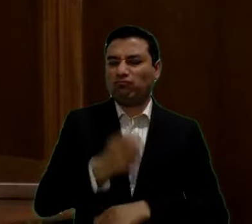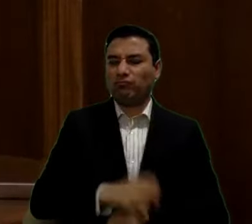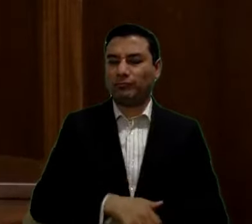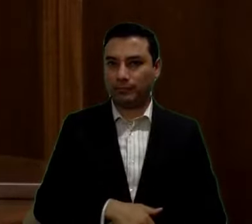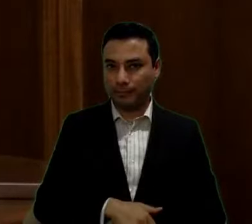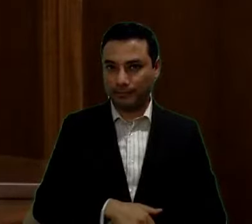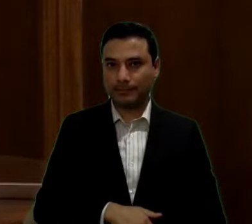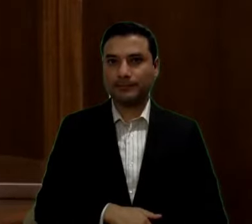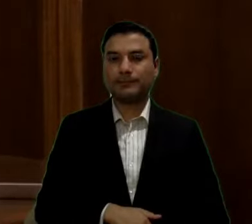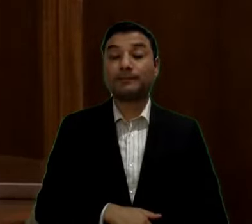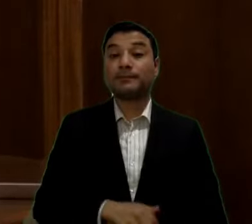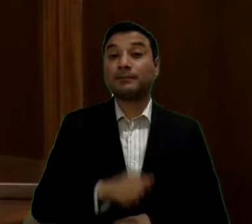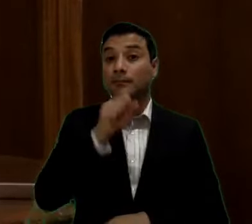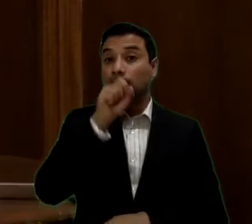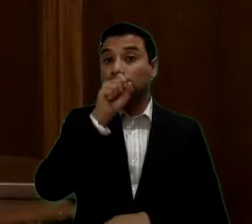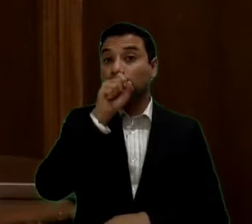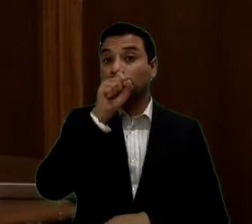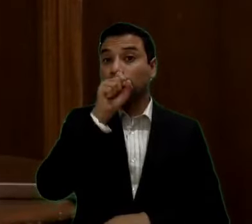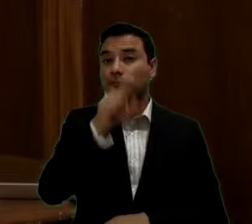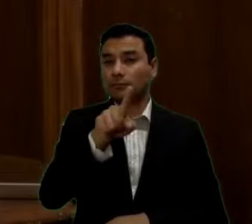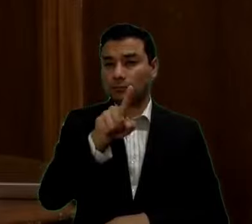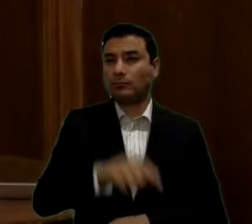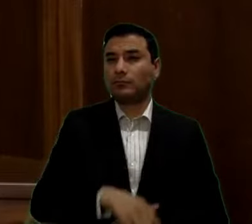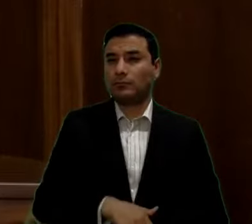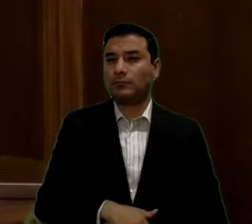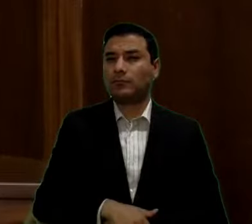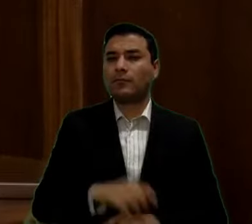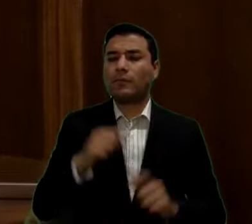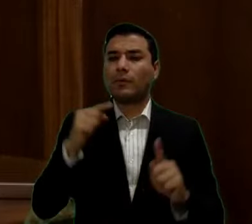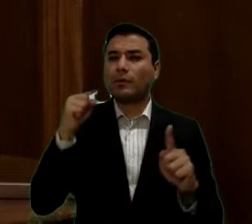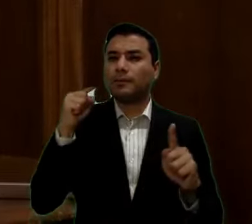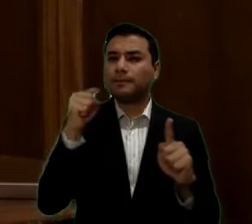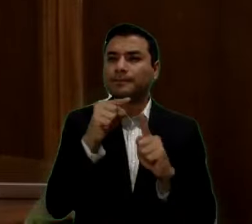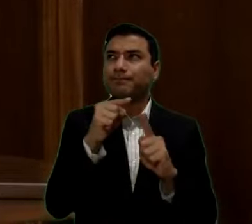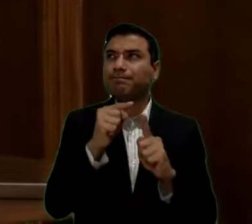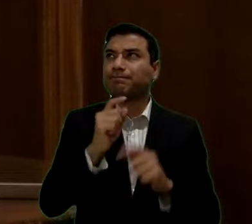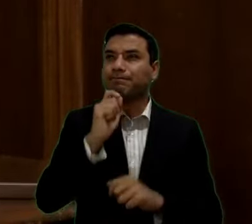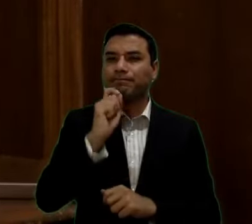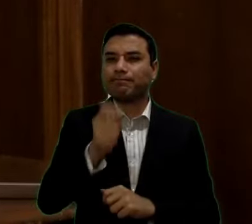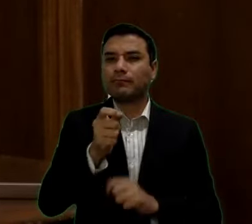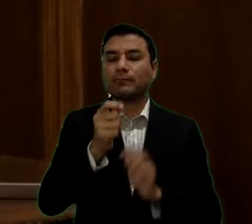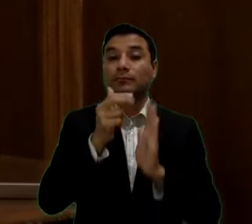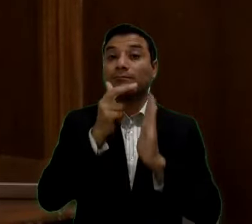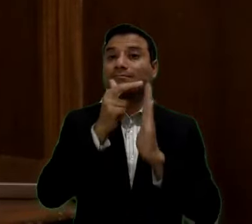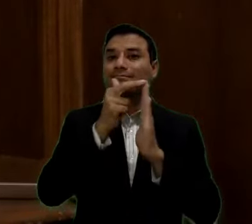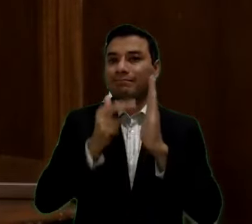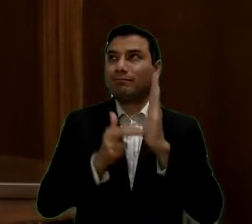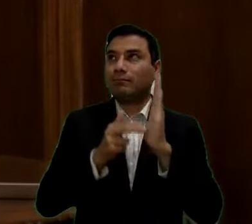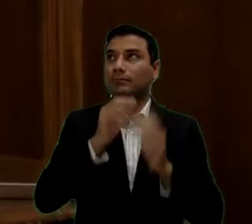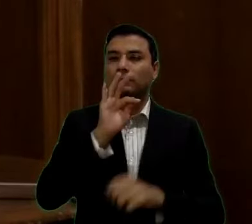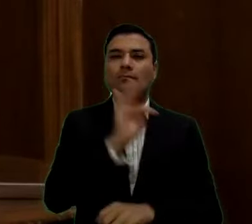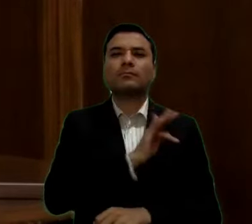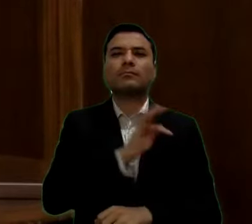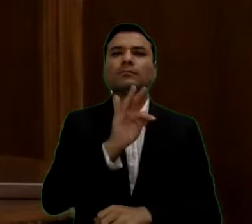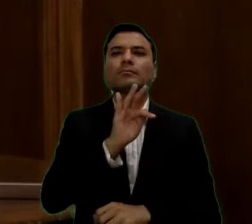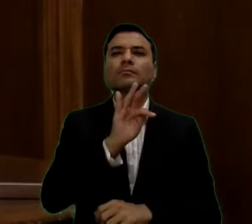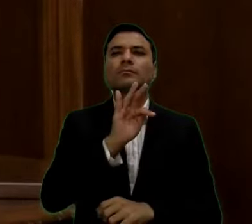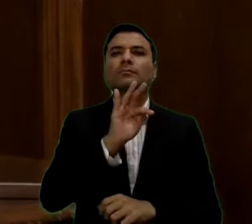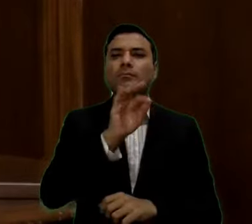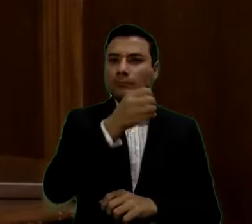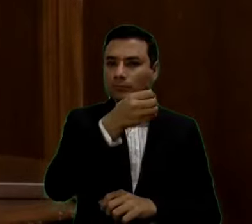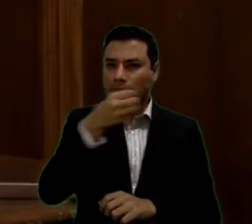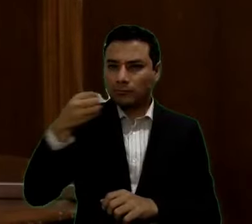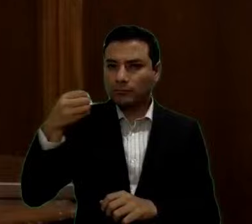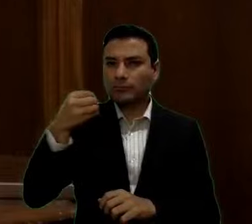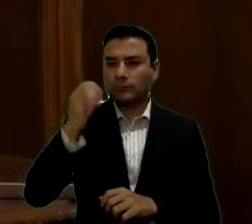De igual manera, buscamos que se contemplen los principios de coordinación, cultura de paz y